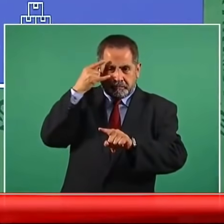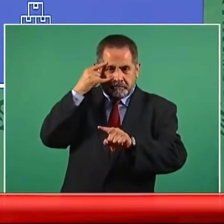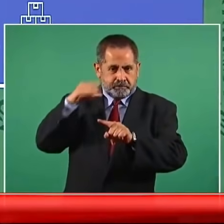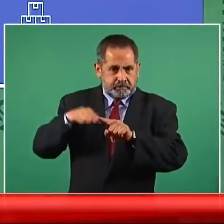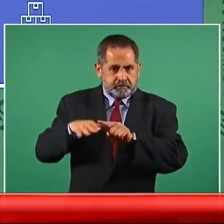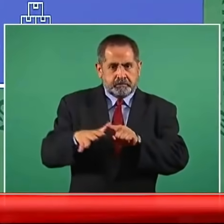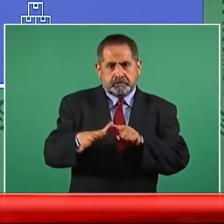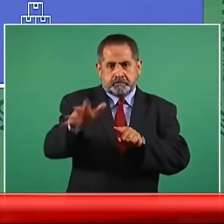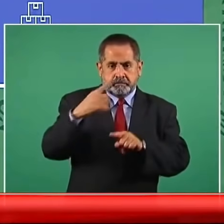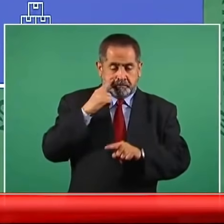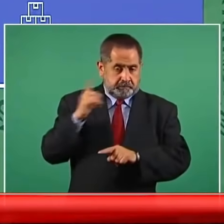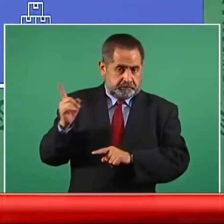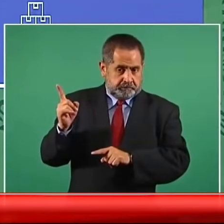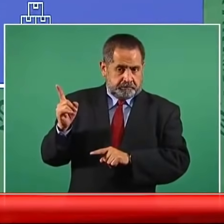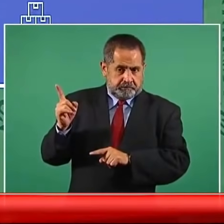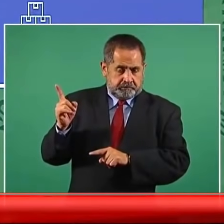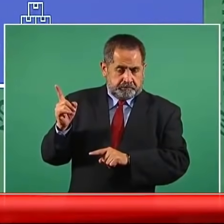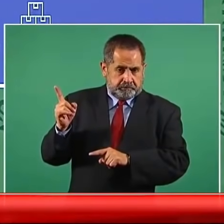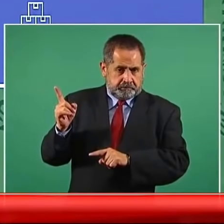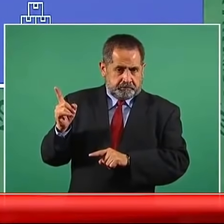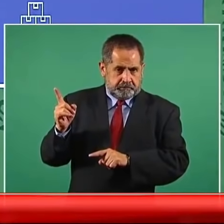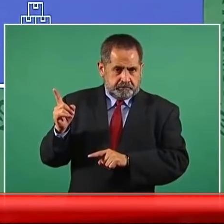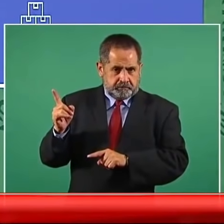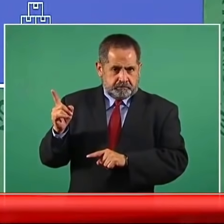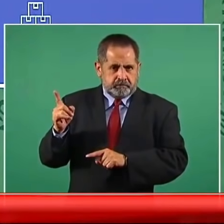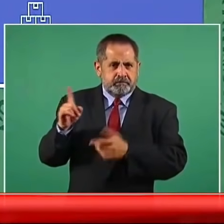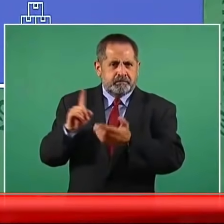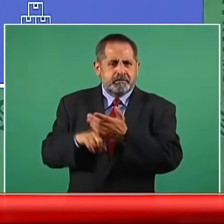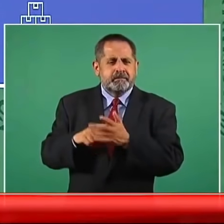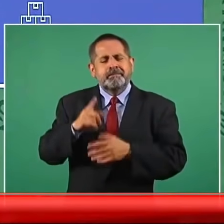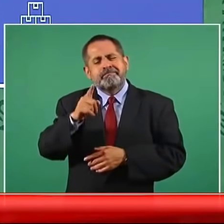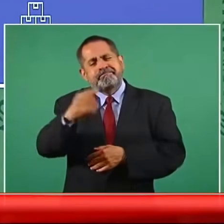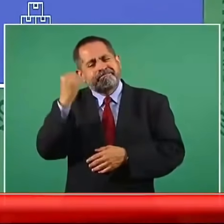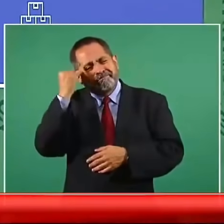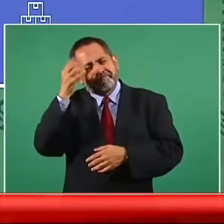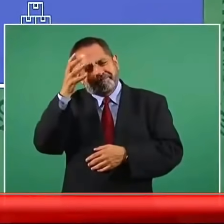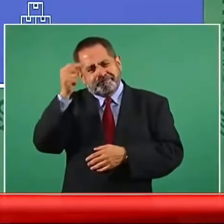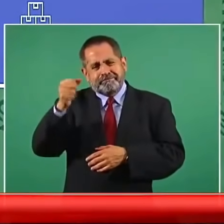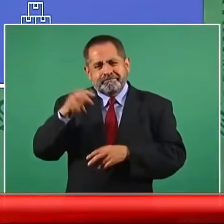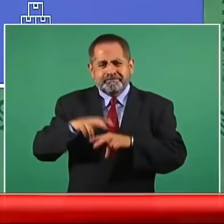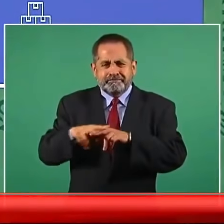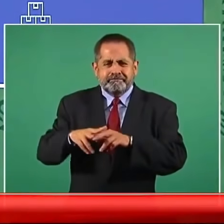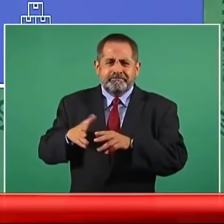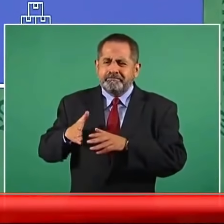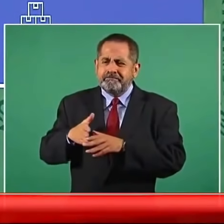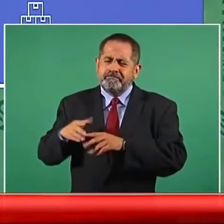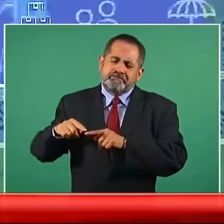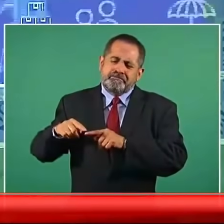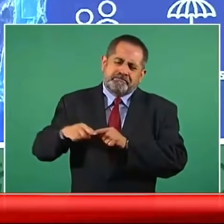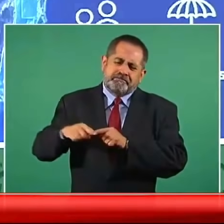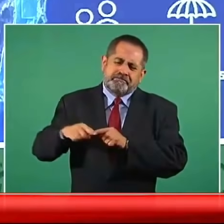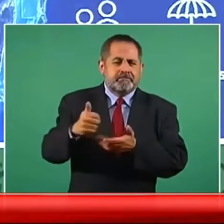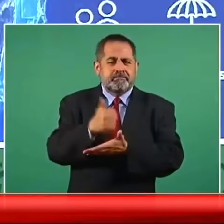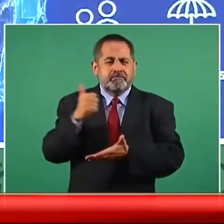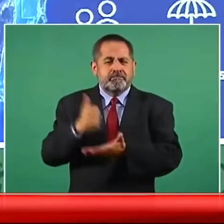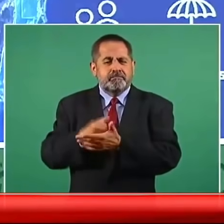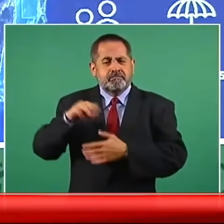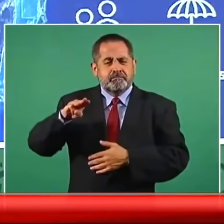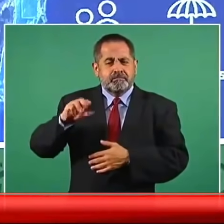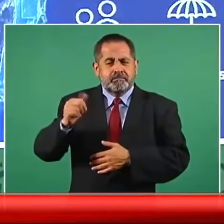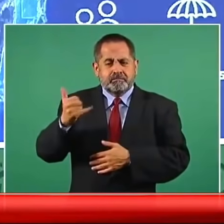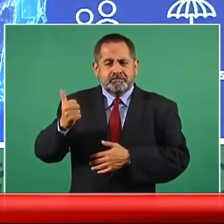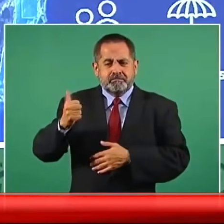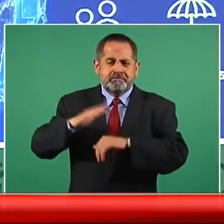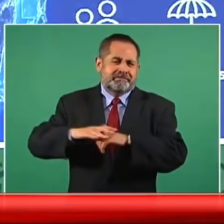Aquí está Esna, otra gran ciudad. El concepto del tren es ciudades mayas,